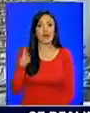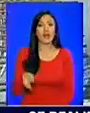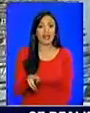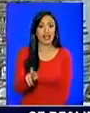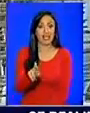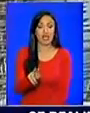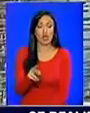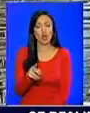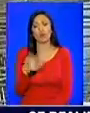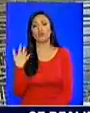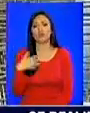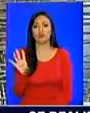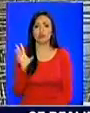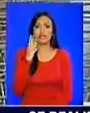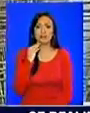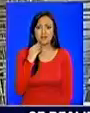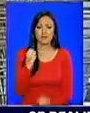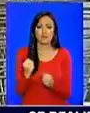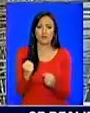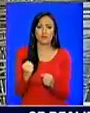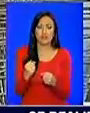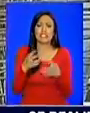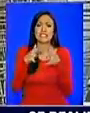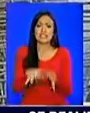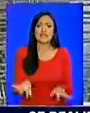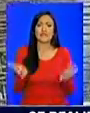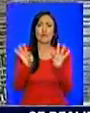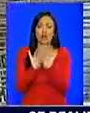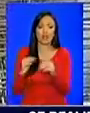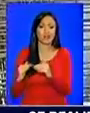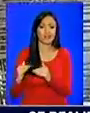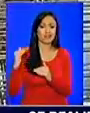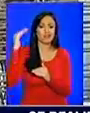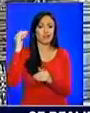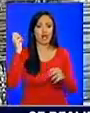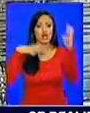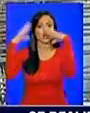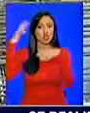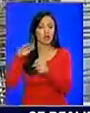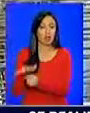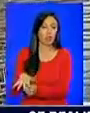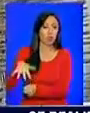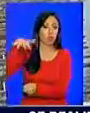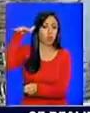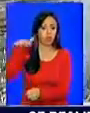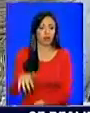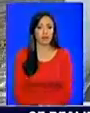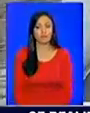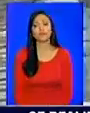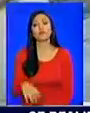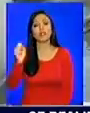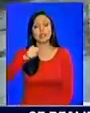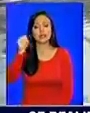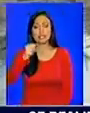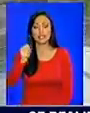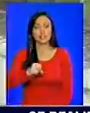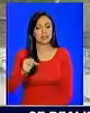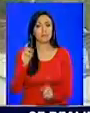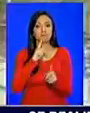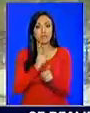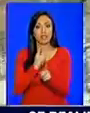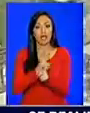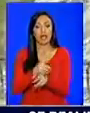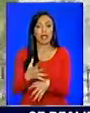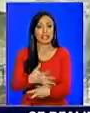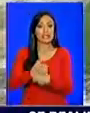experimentado poderosas, digamos, importantes crecidas cuando se ha presentado lluvias intensas? Sí, sí, es suficiente seguro. Como les decía, está calculado